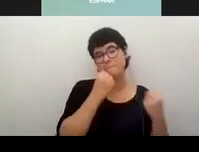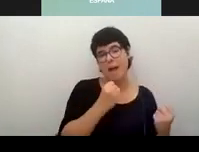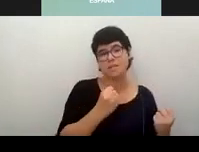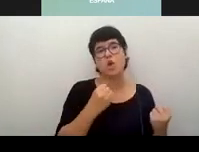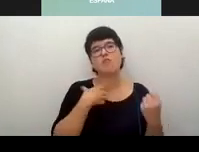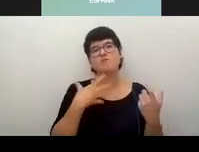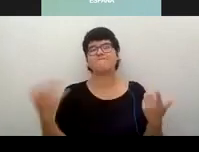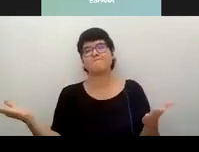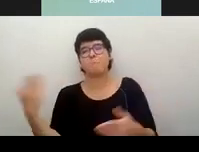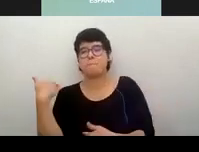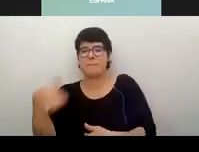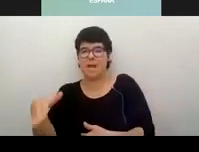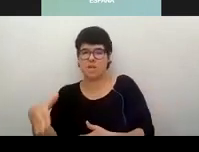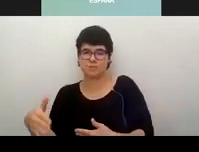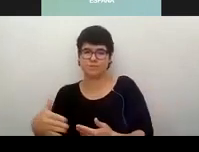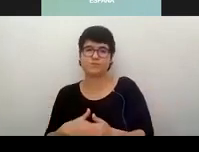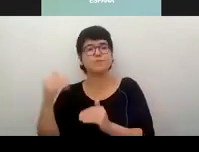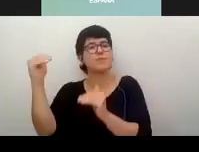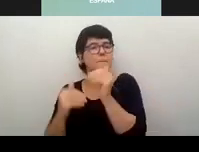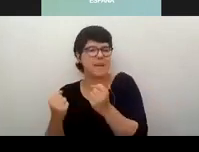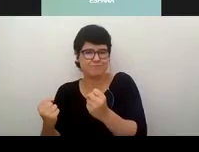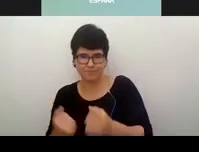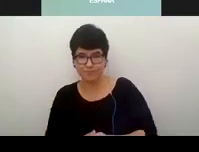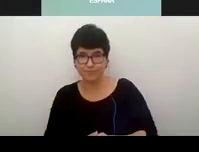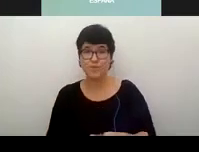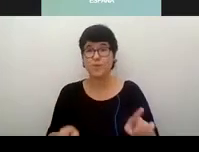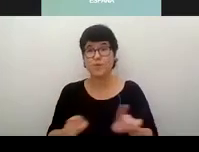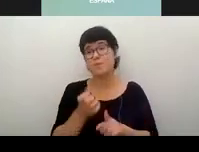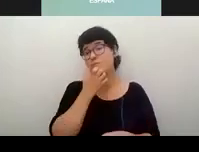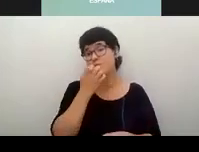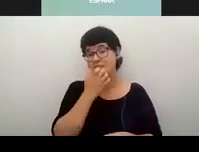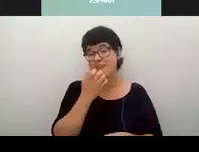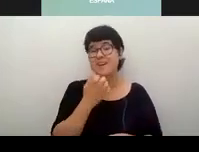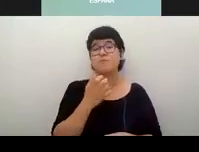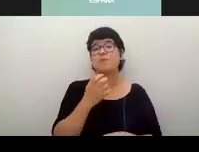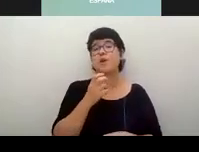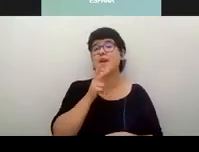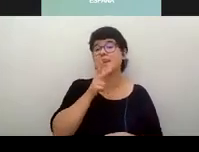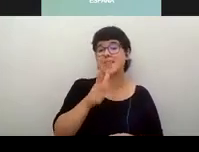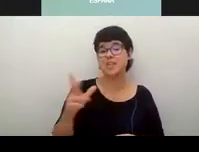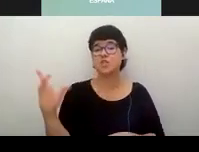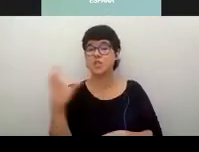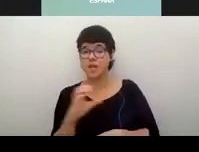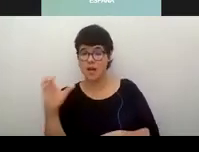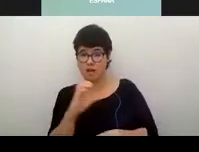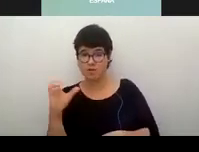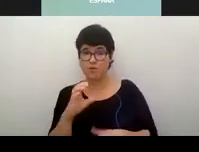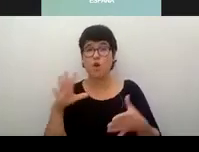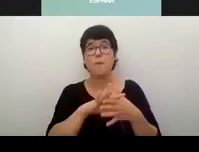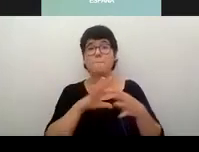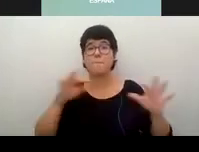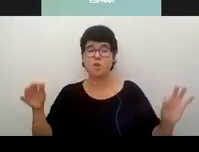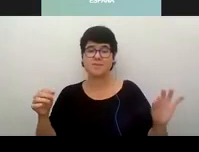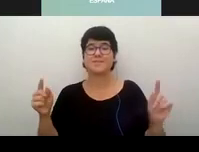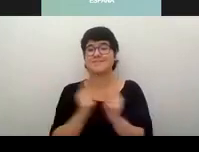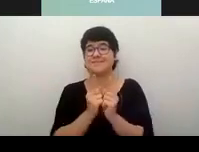caso siempre va bien, ¿no? Pero si son, como veis aquí, hidratos de carbono, polisacáridos de cadena larga solubles, estos sí